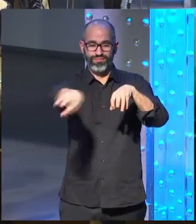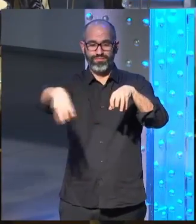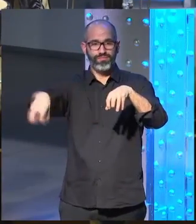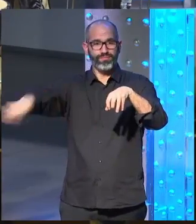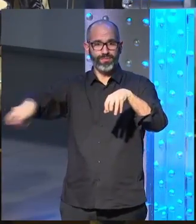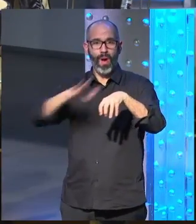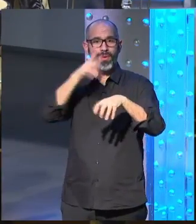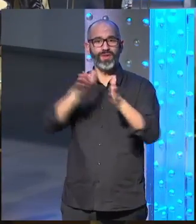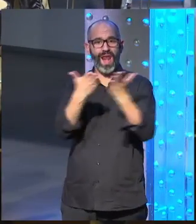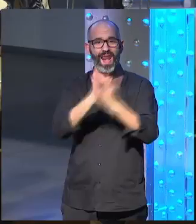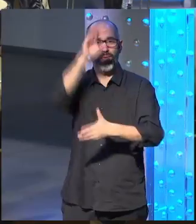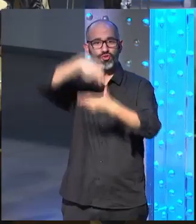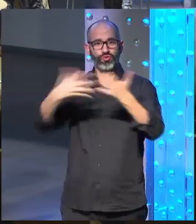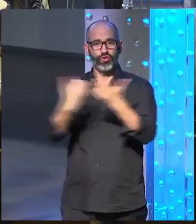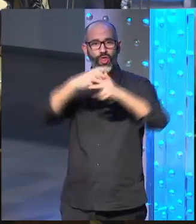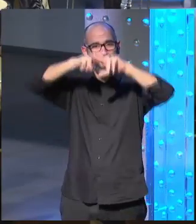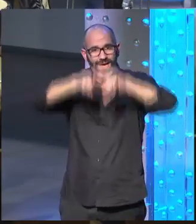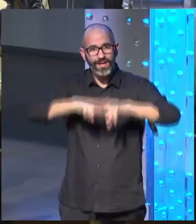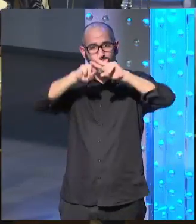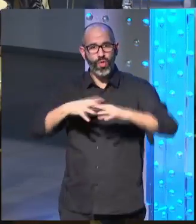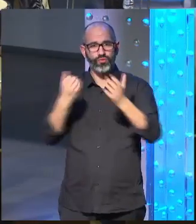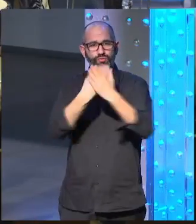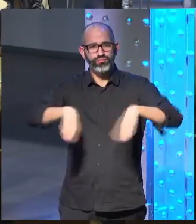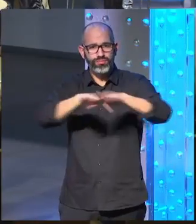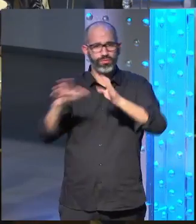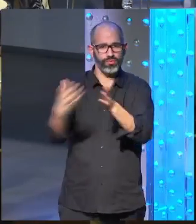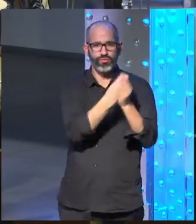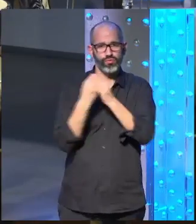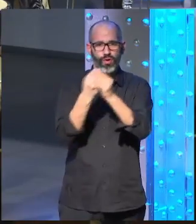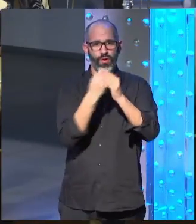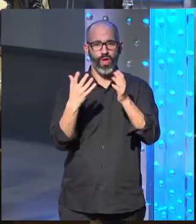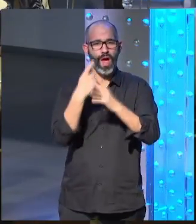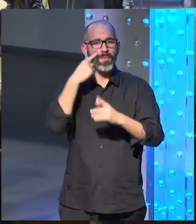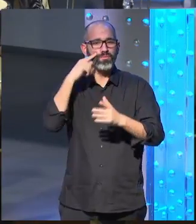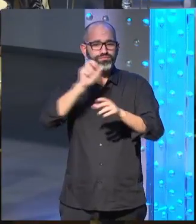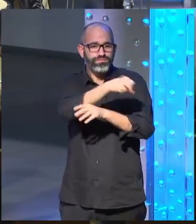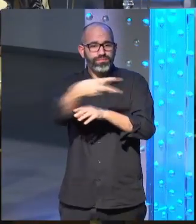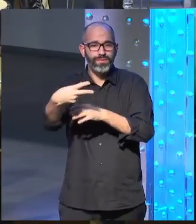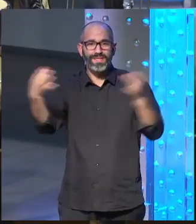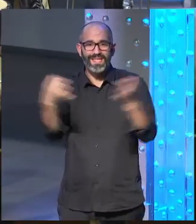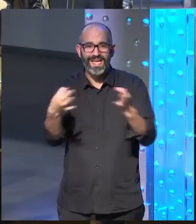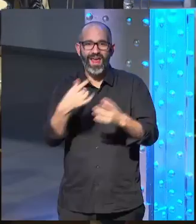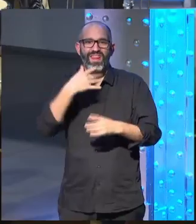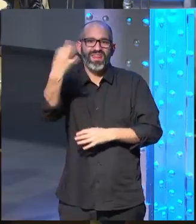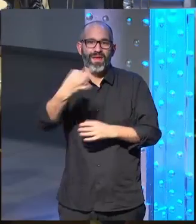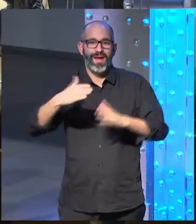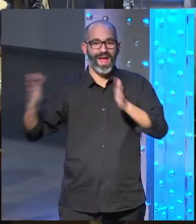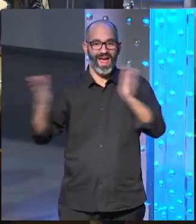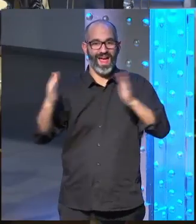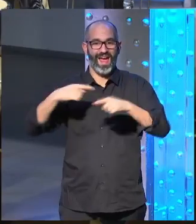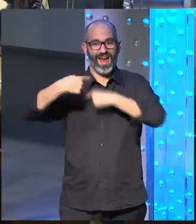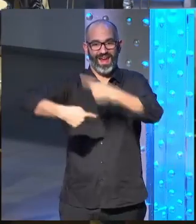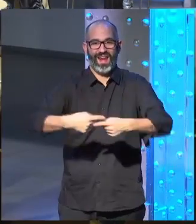libro, todos los estudios empíricos cualitativos que hemos hecho y la encuesta, nos sale que tiene que ser esta generación